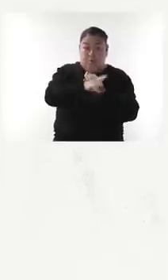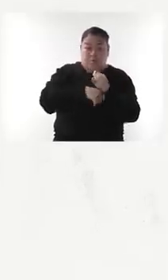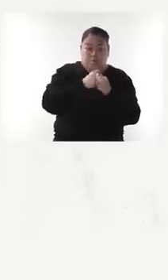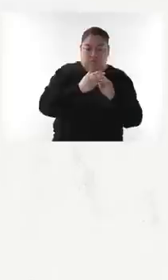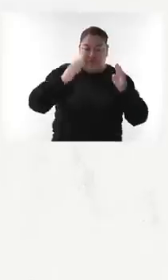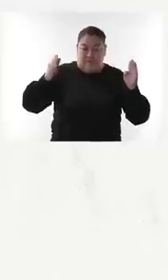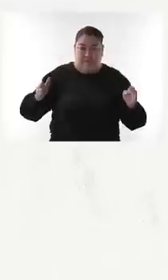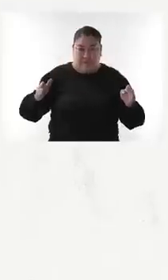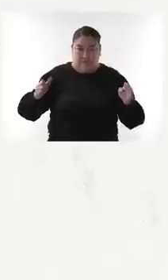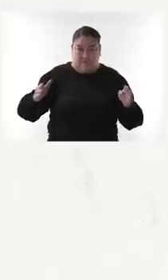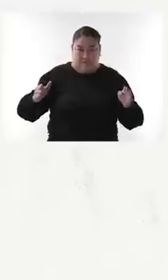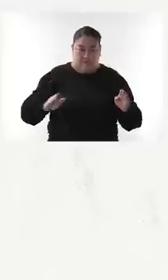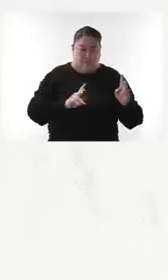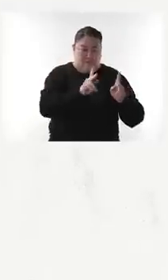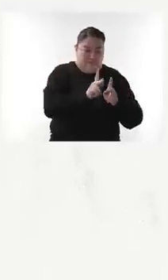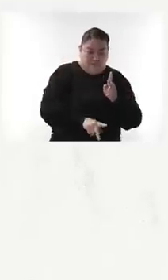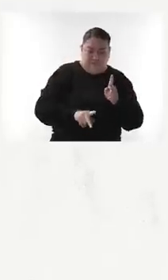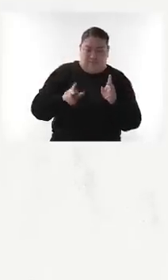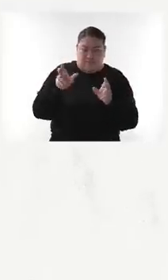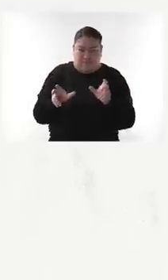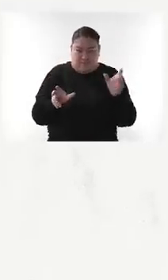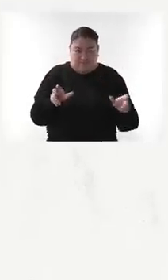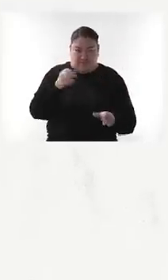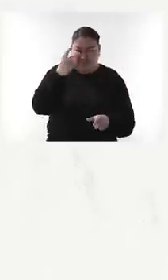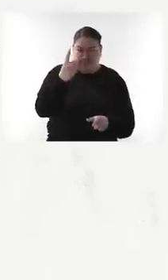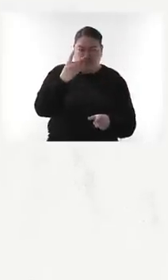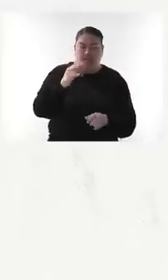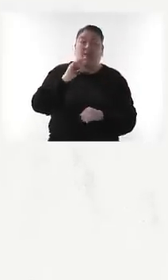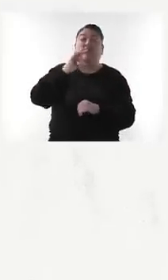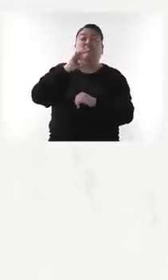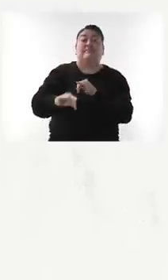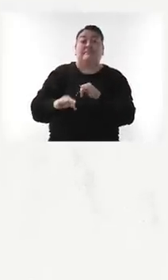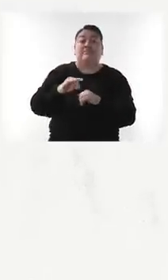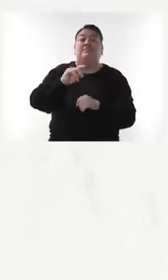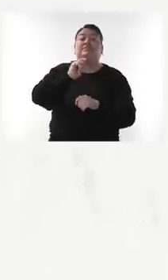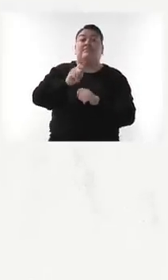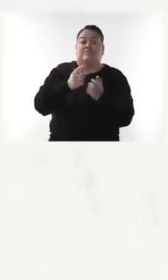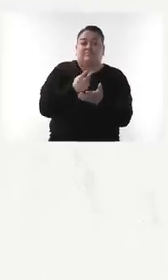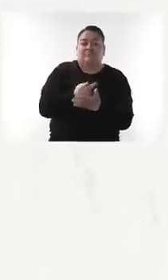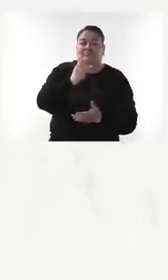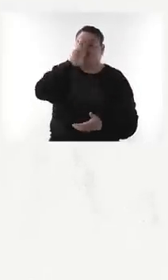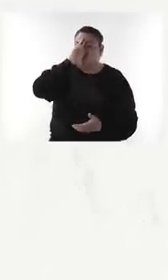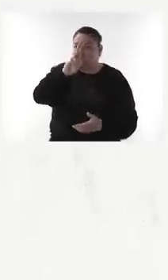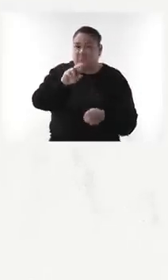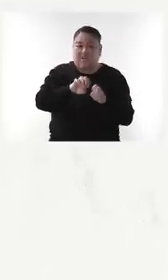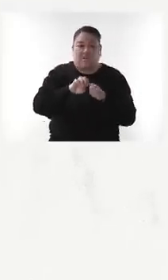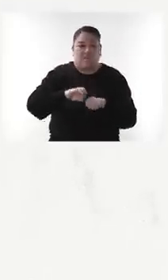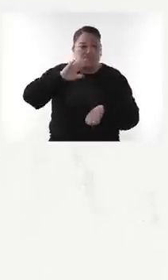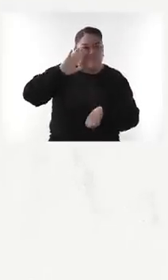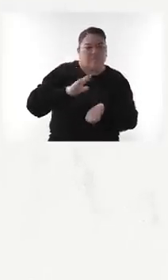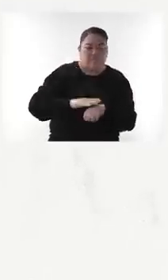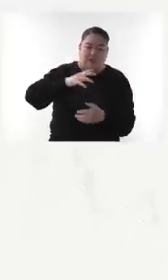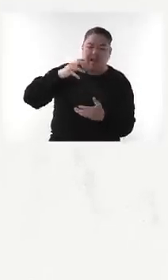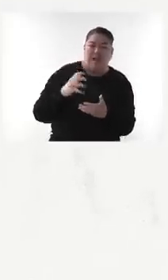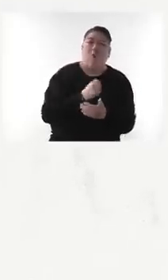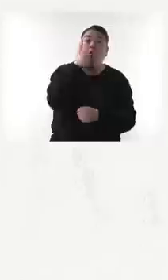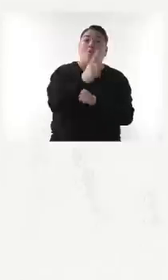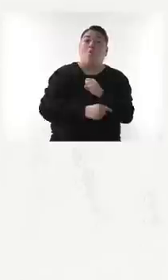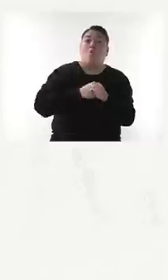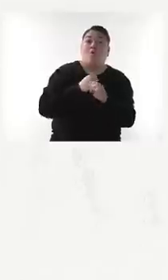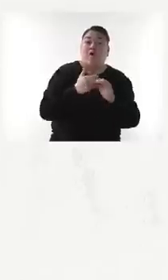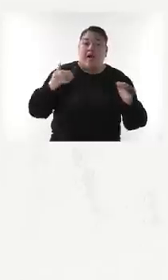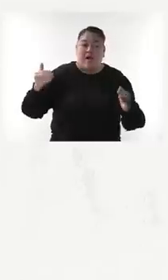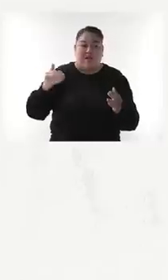al final se tenga un reconocimiento al mejor equipo del año, al que hizo más